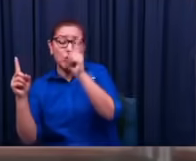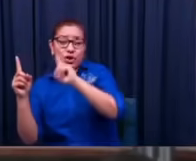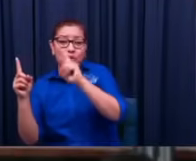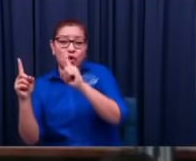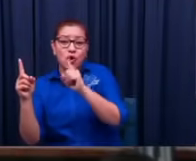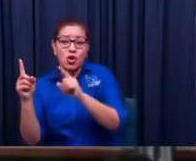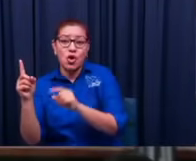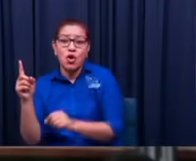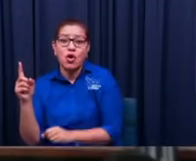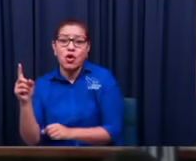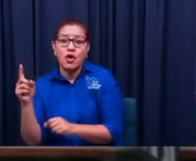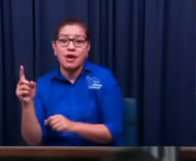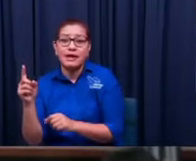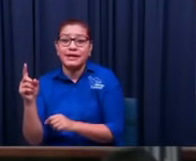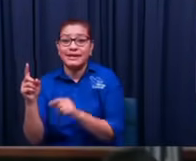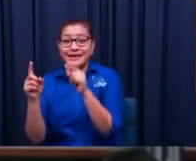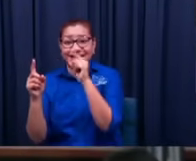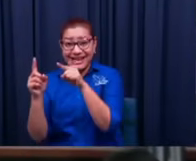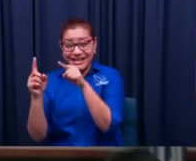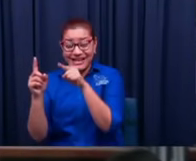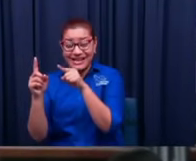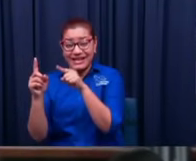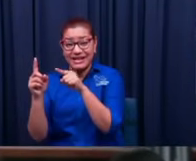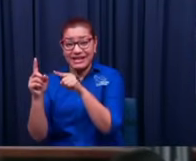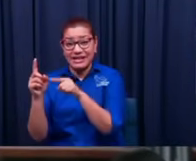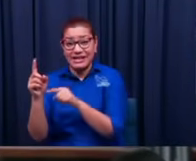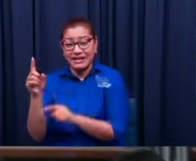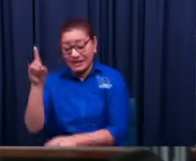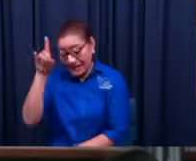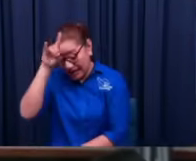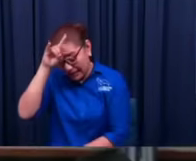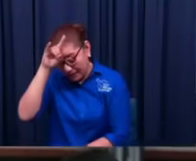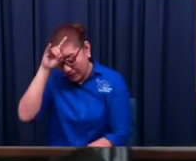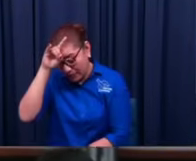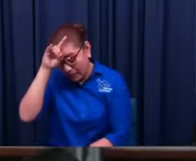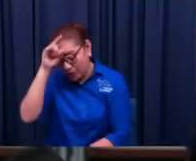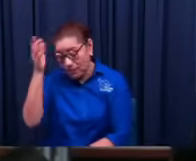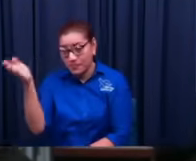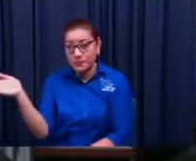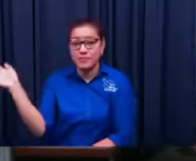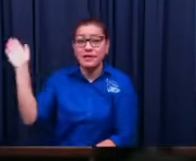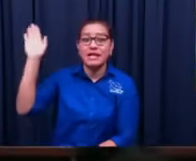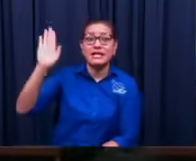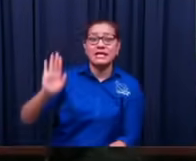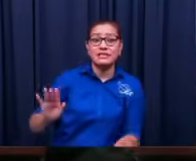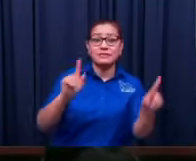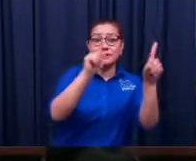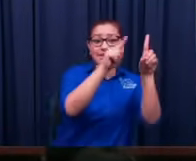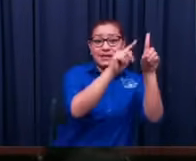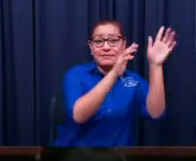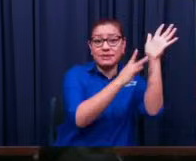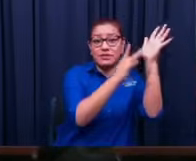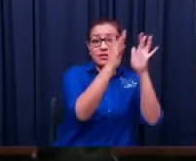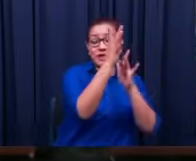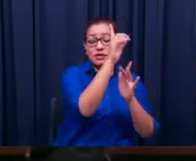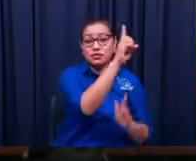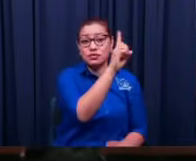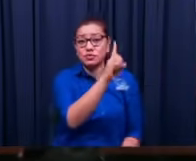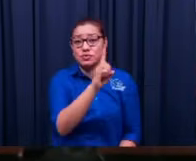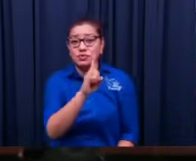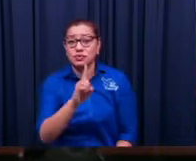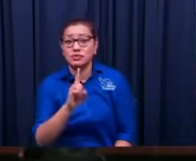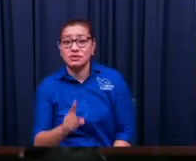y decían: demonio tiene. Y vino el Hijo del Hombre que come y bebe vino, y dicen: es